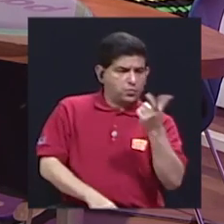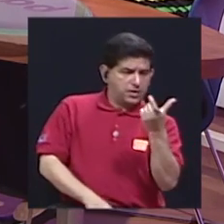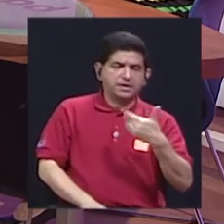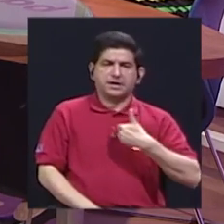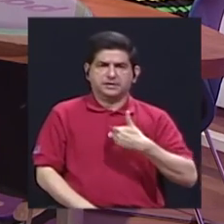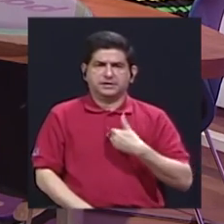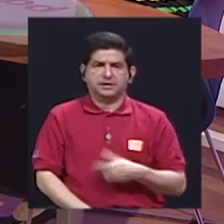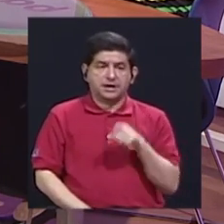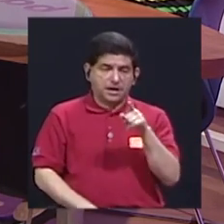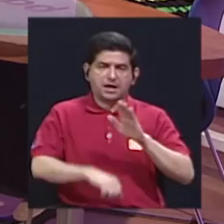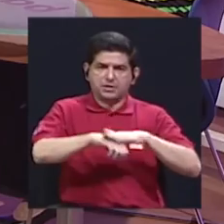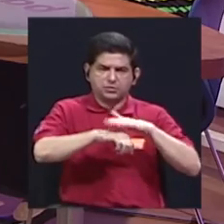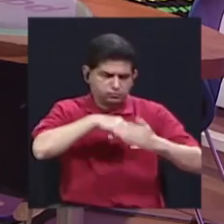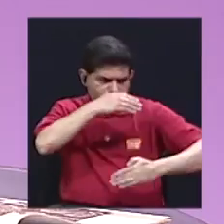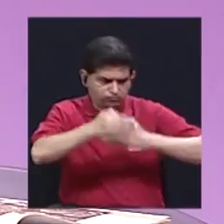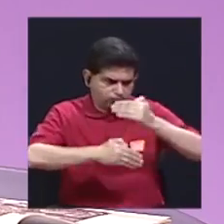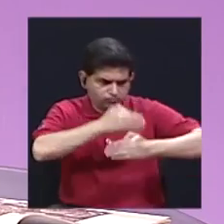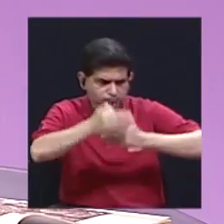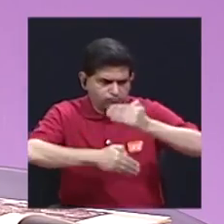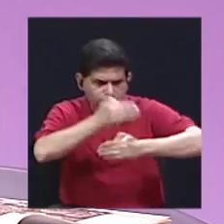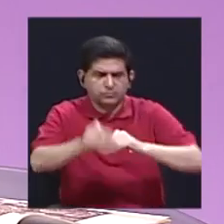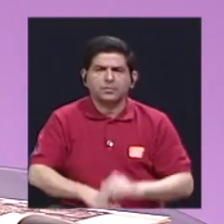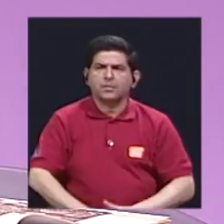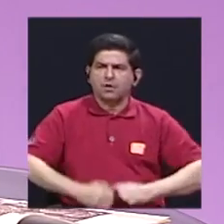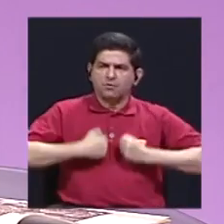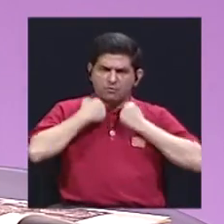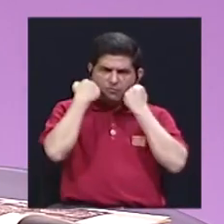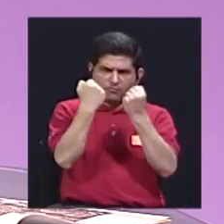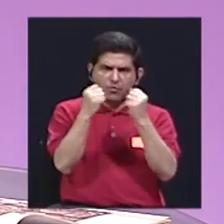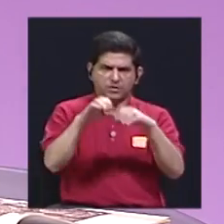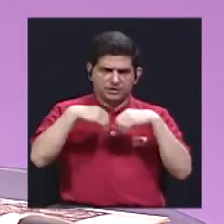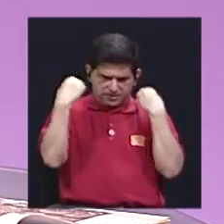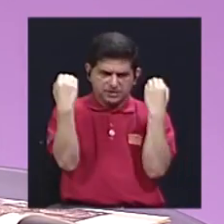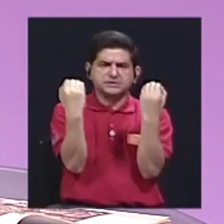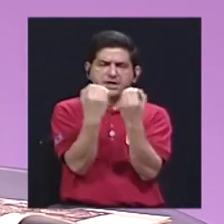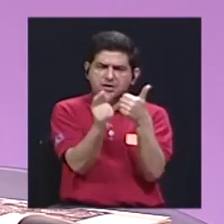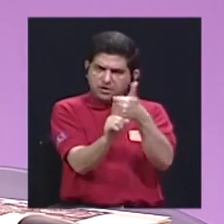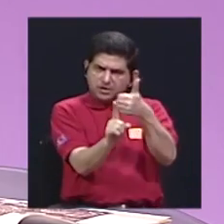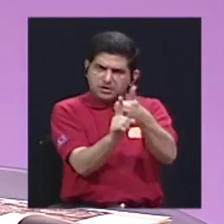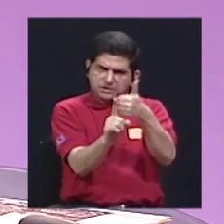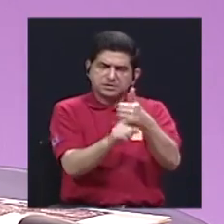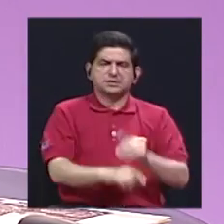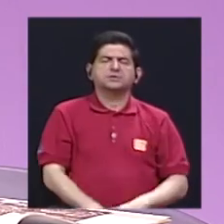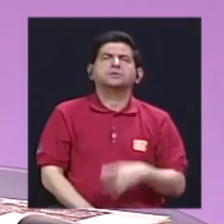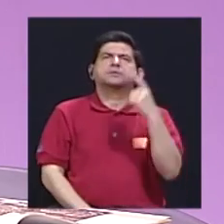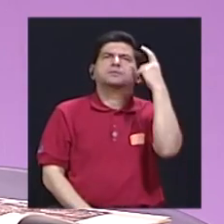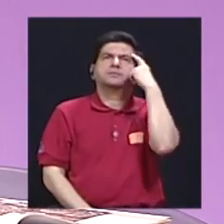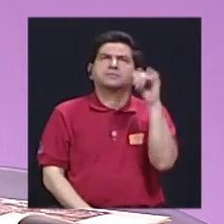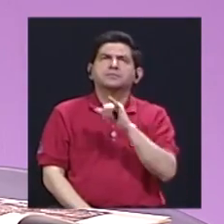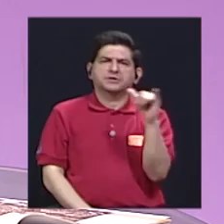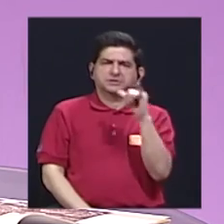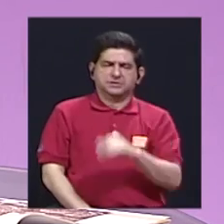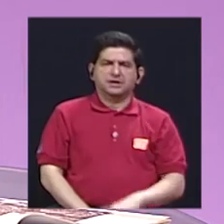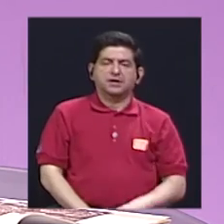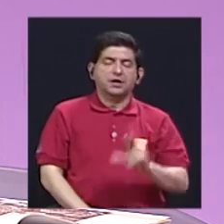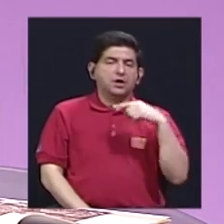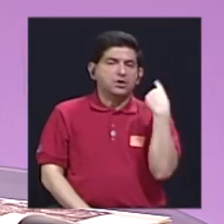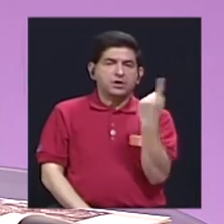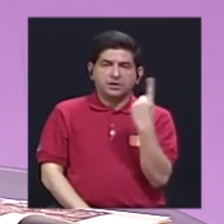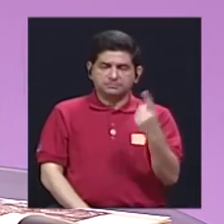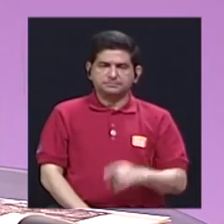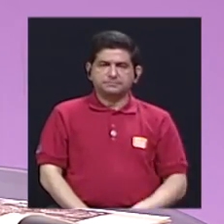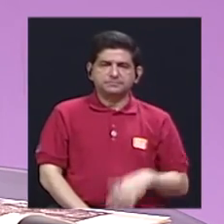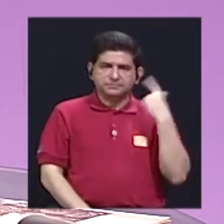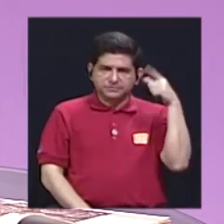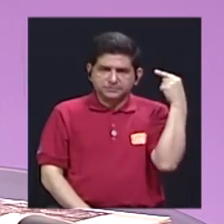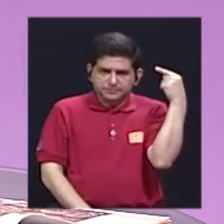permite hacer gestiones fortalecerse organizativamente y pensar también no solo en que